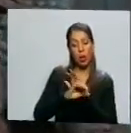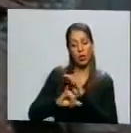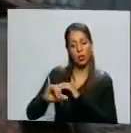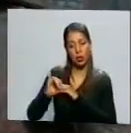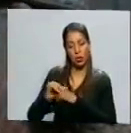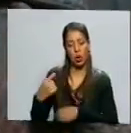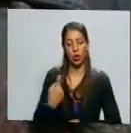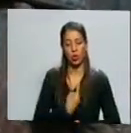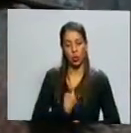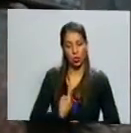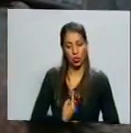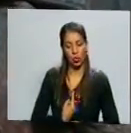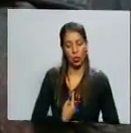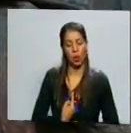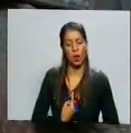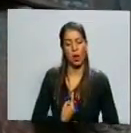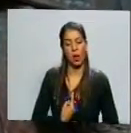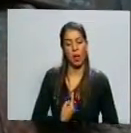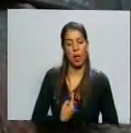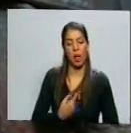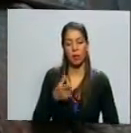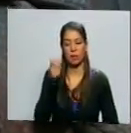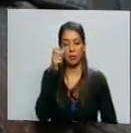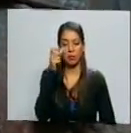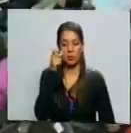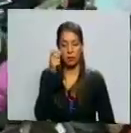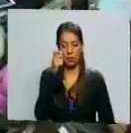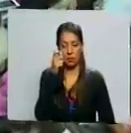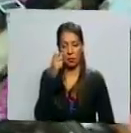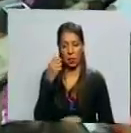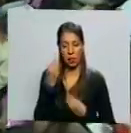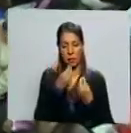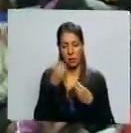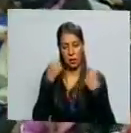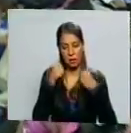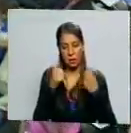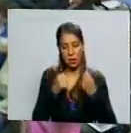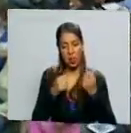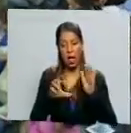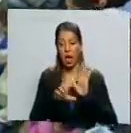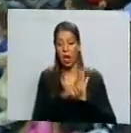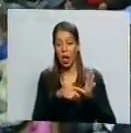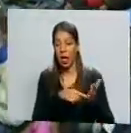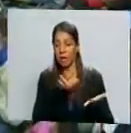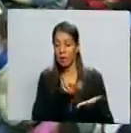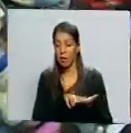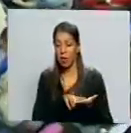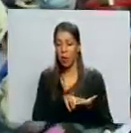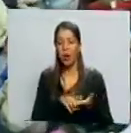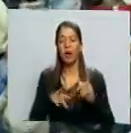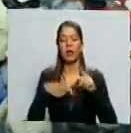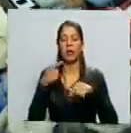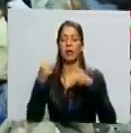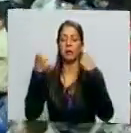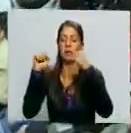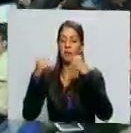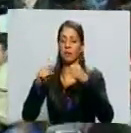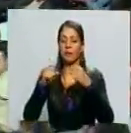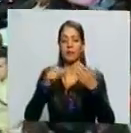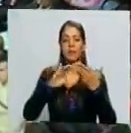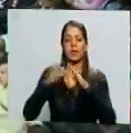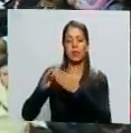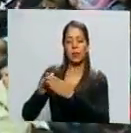haciendo, por supuesto, primero velando porque efectivamente la norma que aquí aprobemos llegue y la discuta el pueblo en